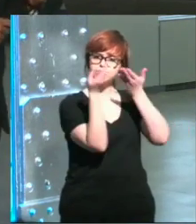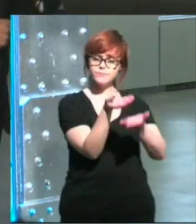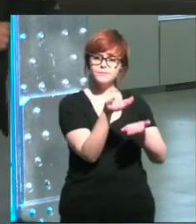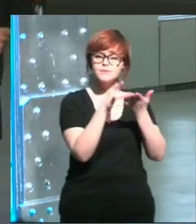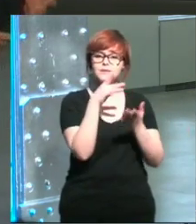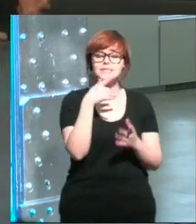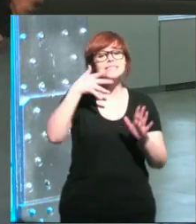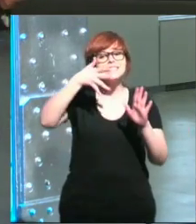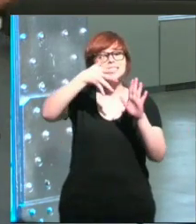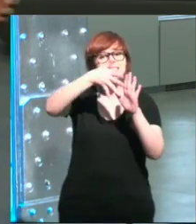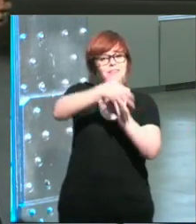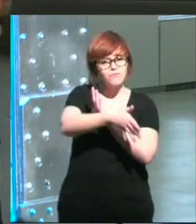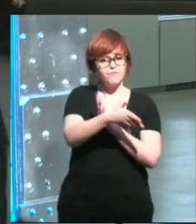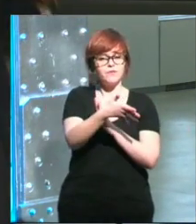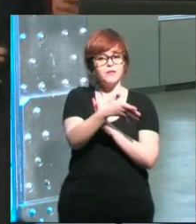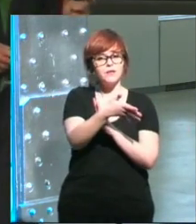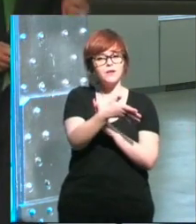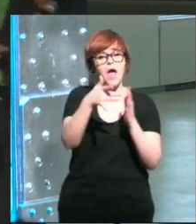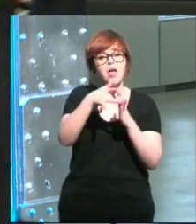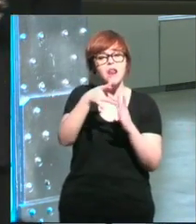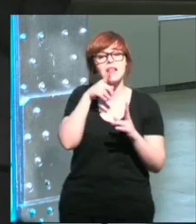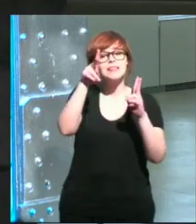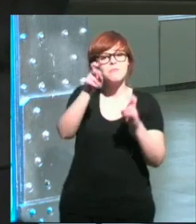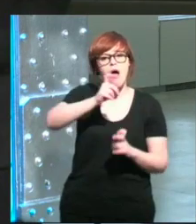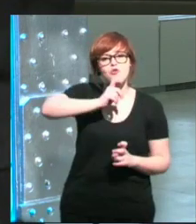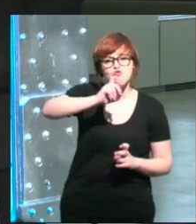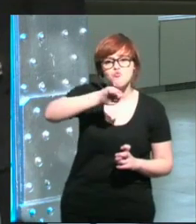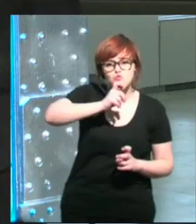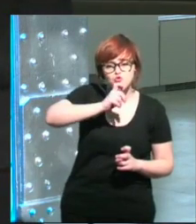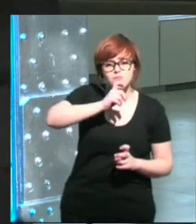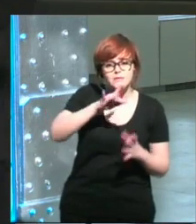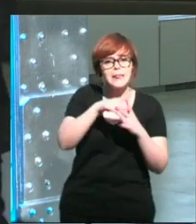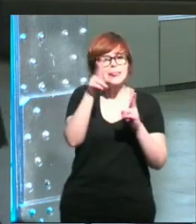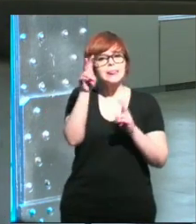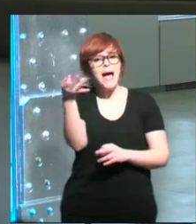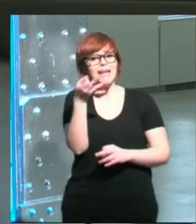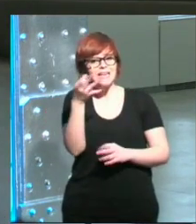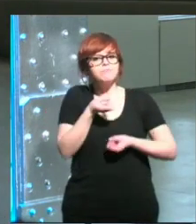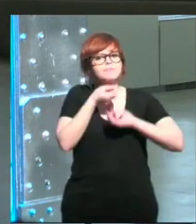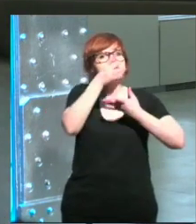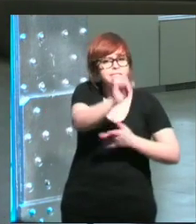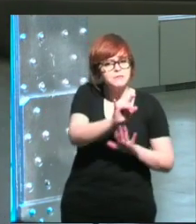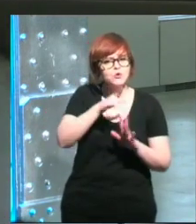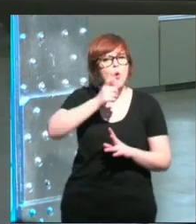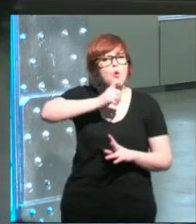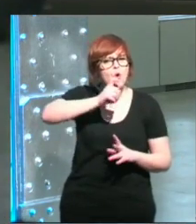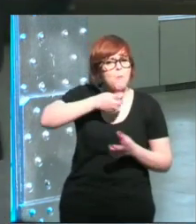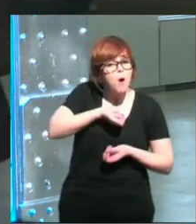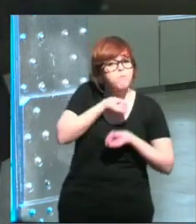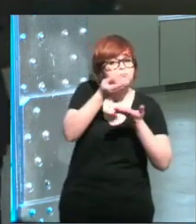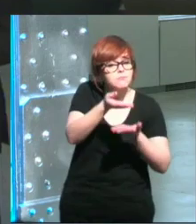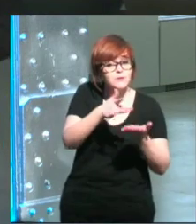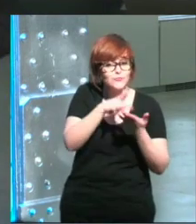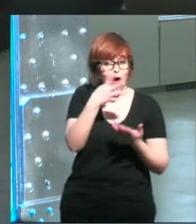Entender la importancia que tiene el cómo y no solamente el qué. Y hablaré más sobre este tema en los próximos 40